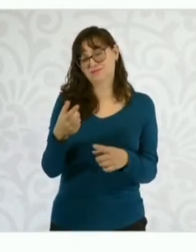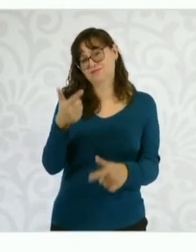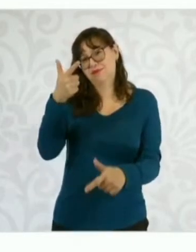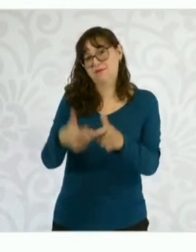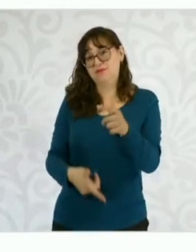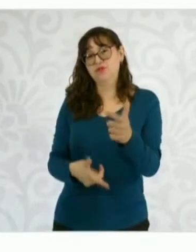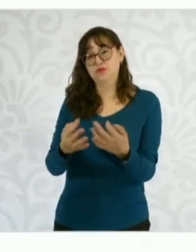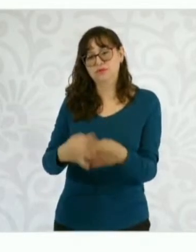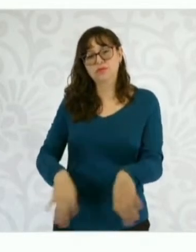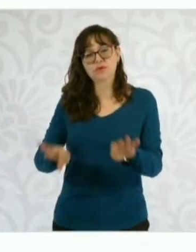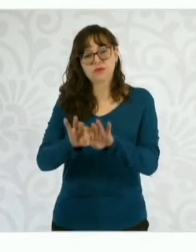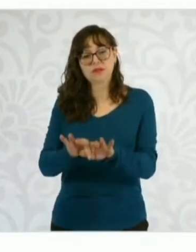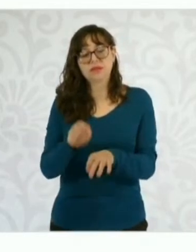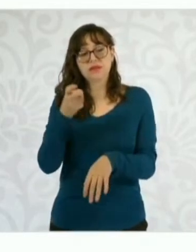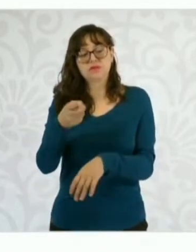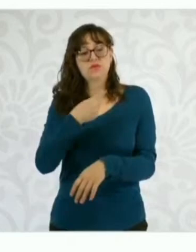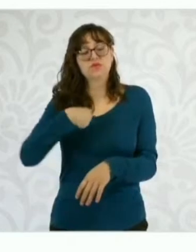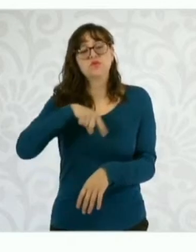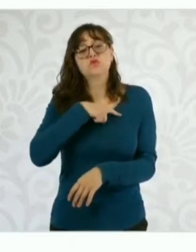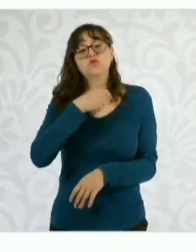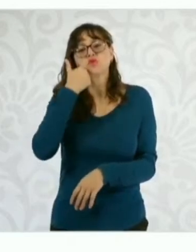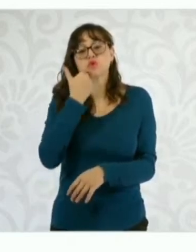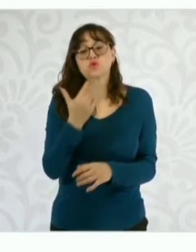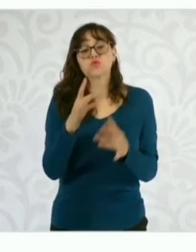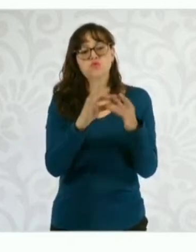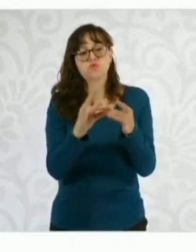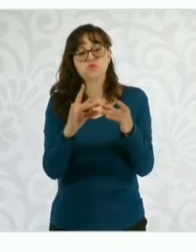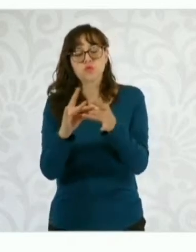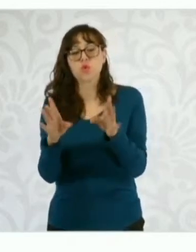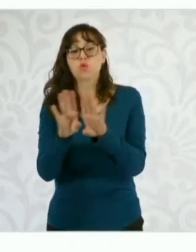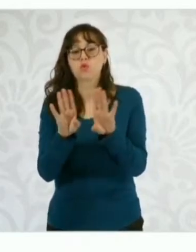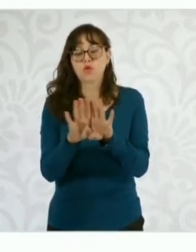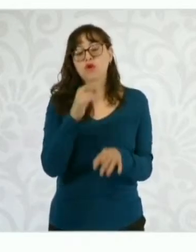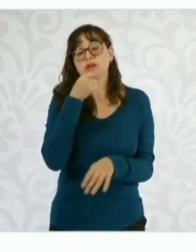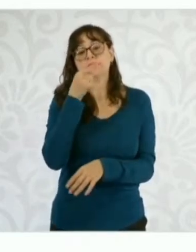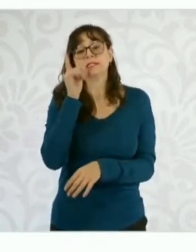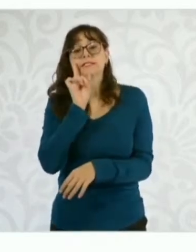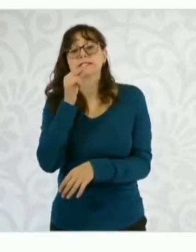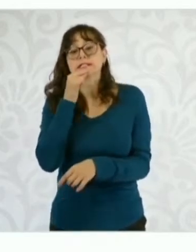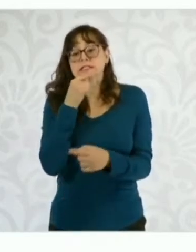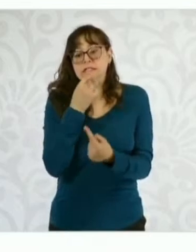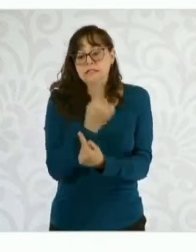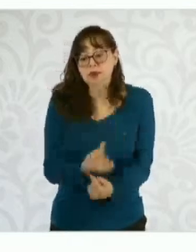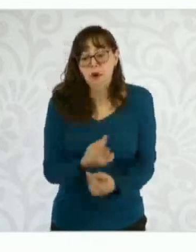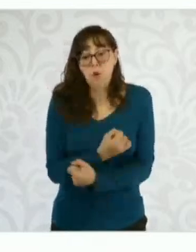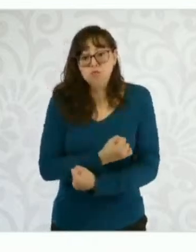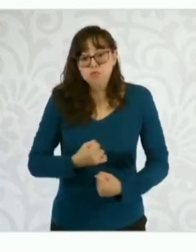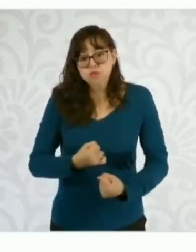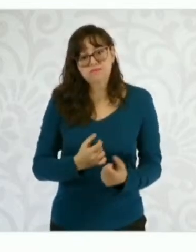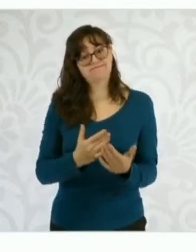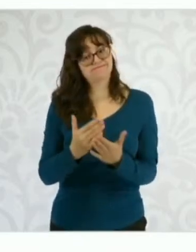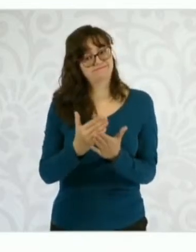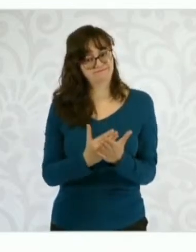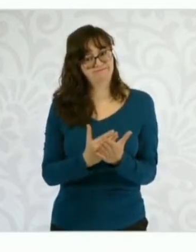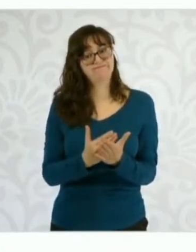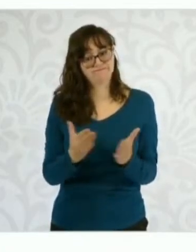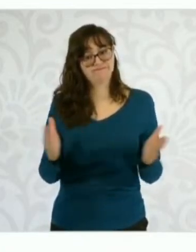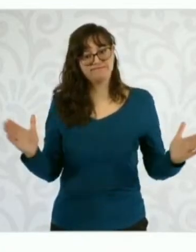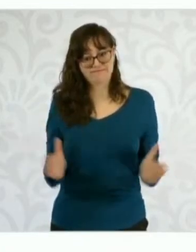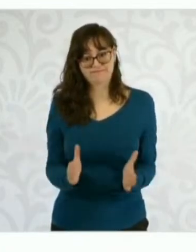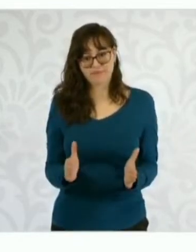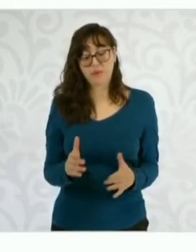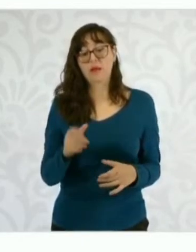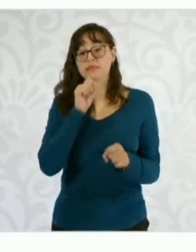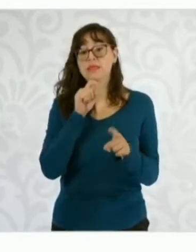queremos implementar son las siguientes: la reducción del porcentaje de niños y niñas con obesidad infantil, pero por otra parte también